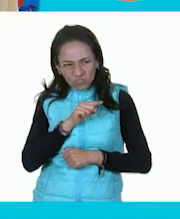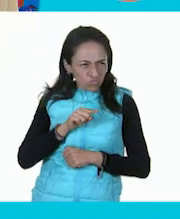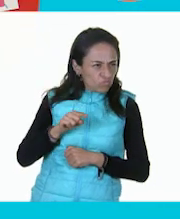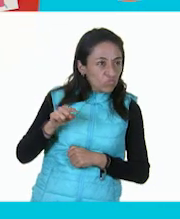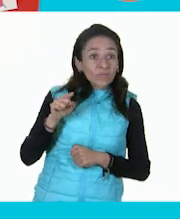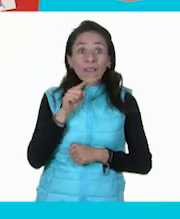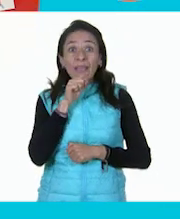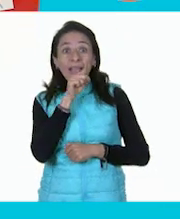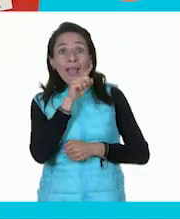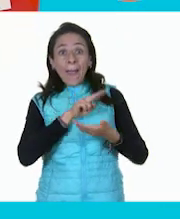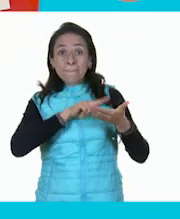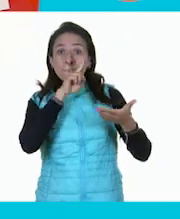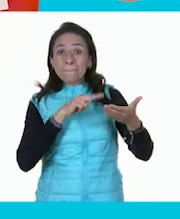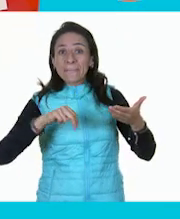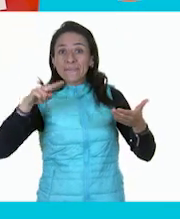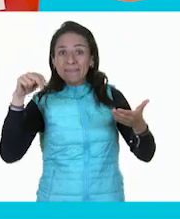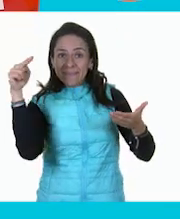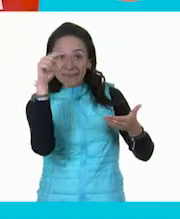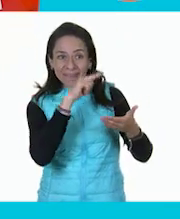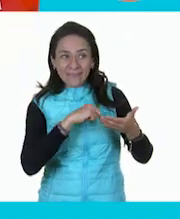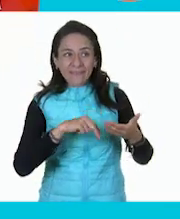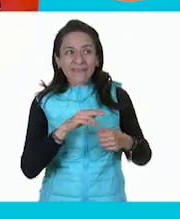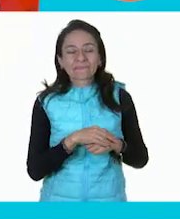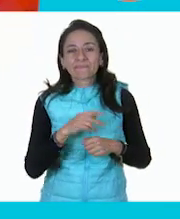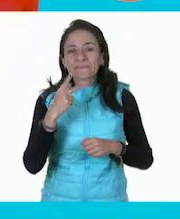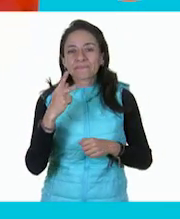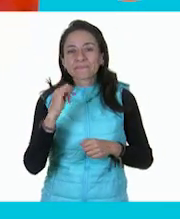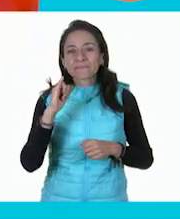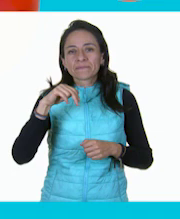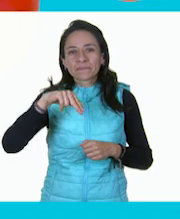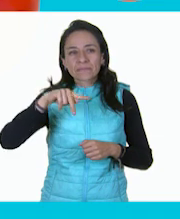pintar. Pintar. Y voy a rimar todas las que...